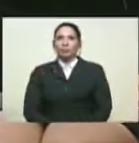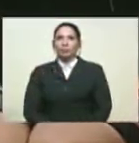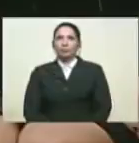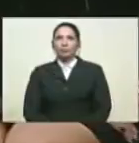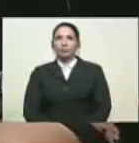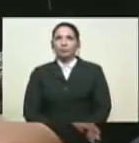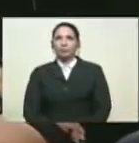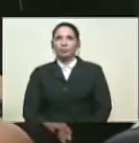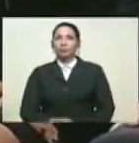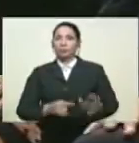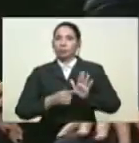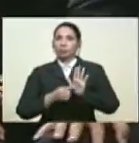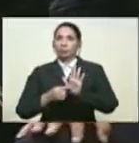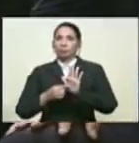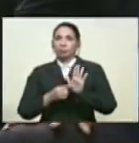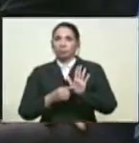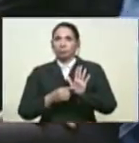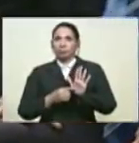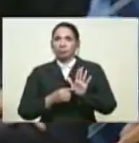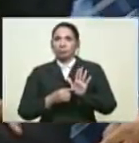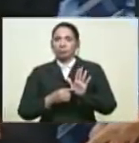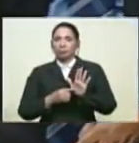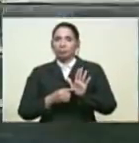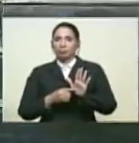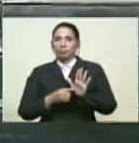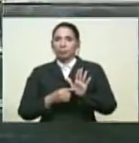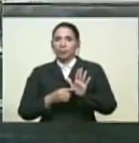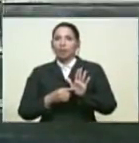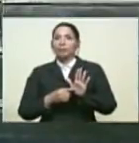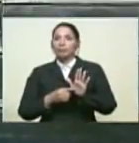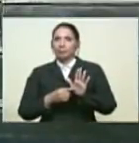referí en su discurso maravilloso